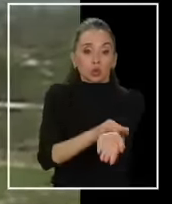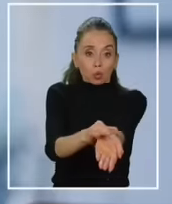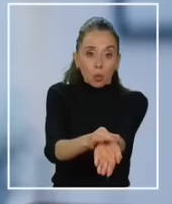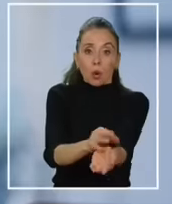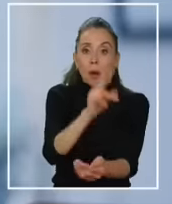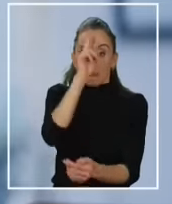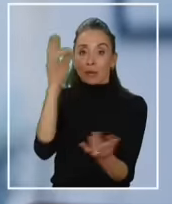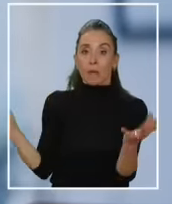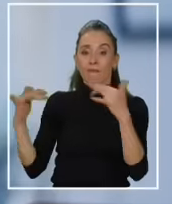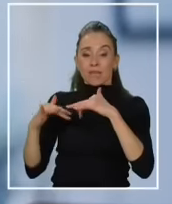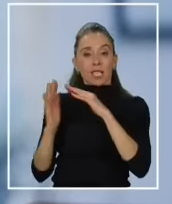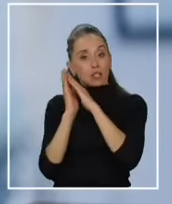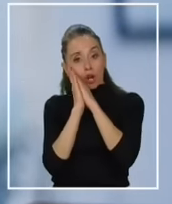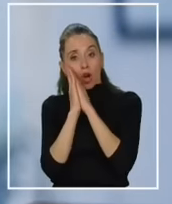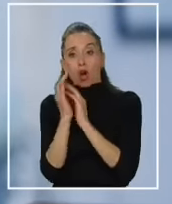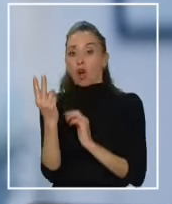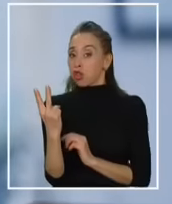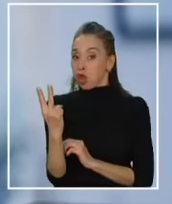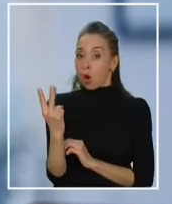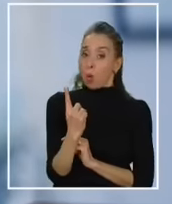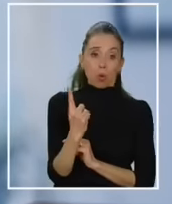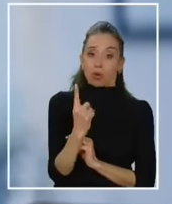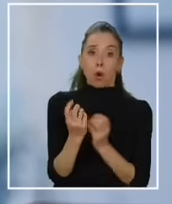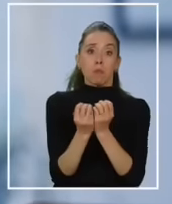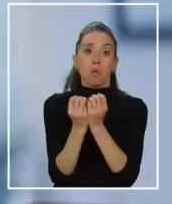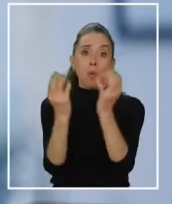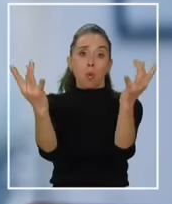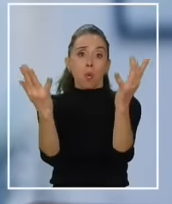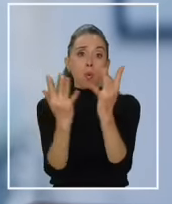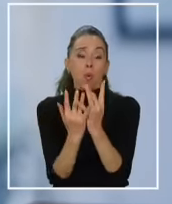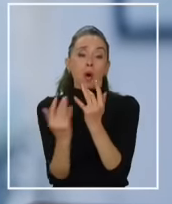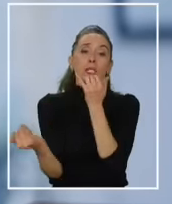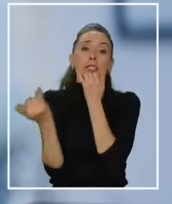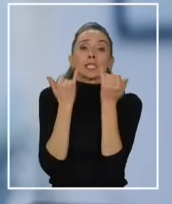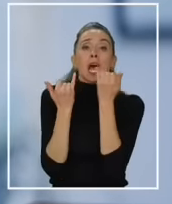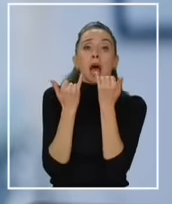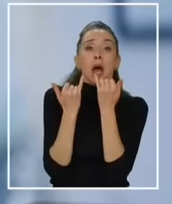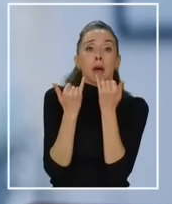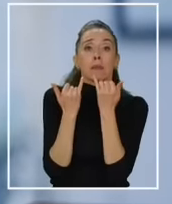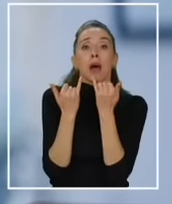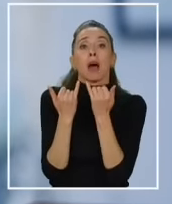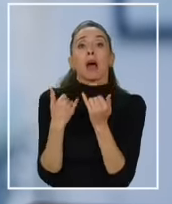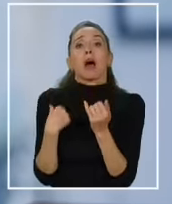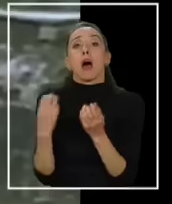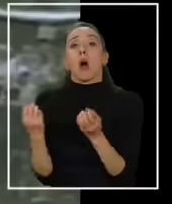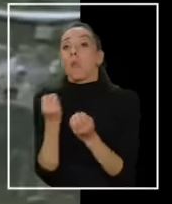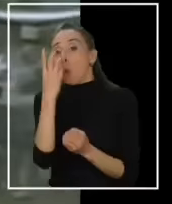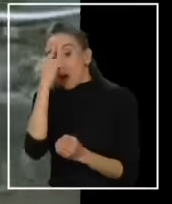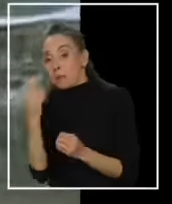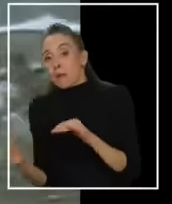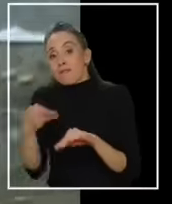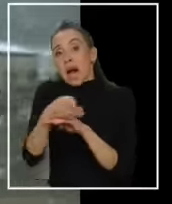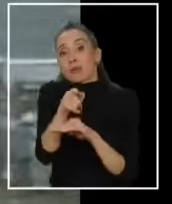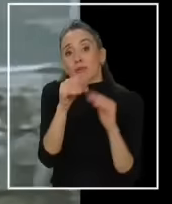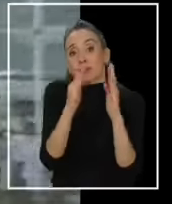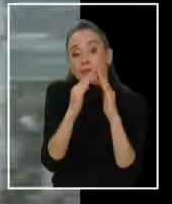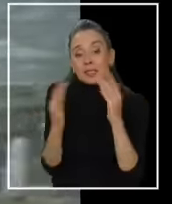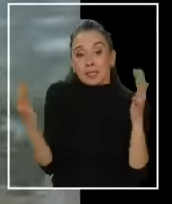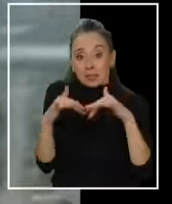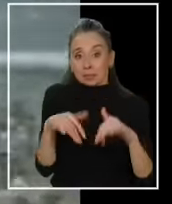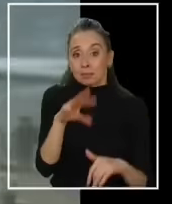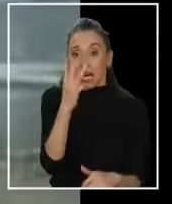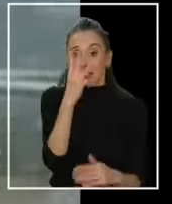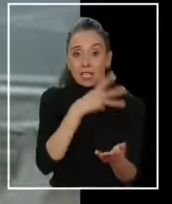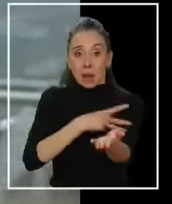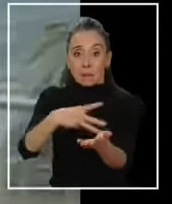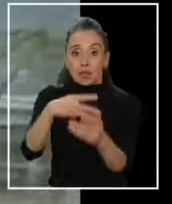Perú, y no eran una o dos personas, venían muchas personas que me llamaban, vamos tanto para allá. Se calcula que en todo este tiempo más de